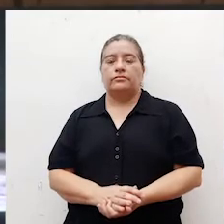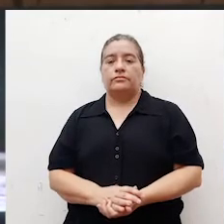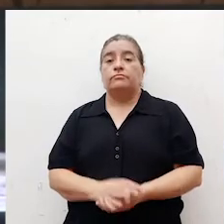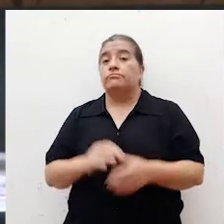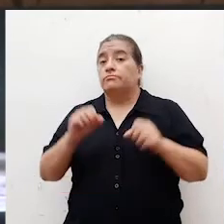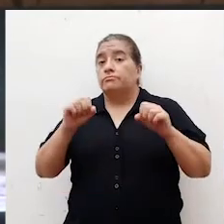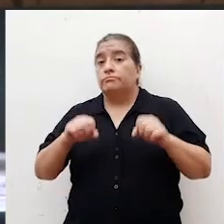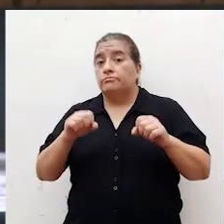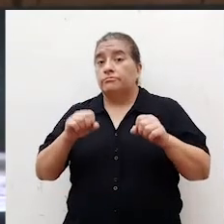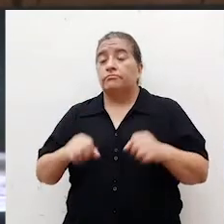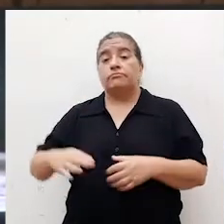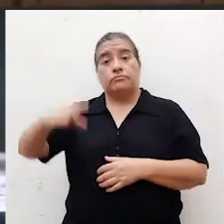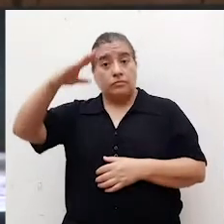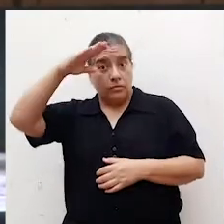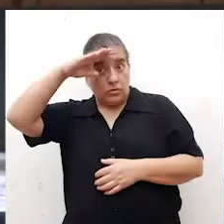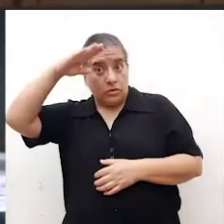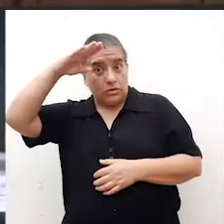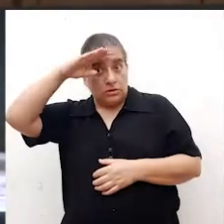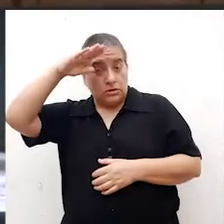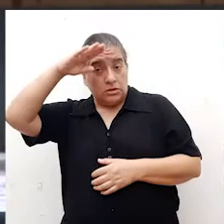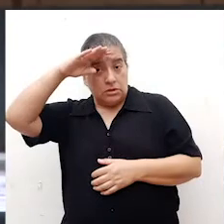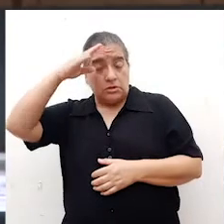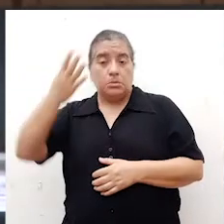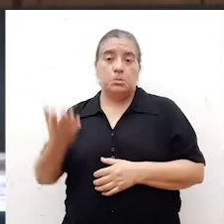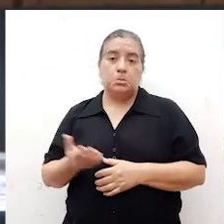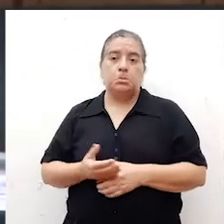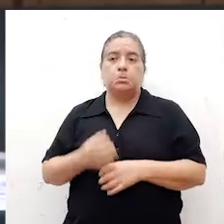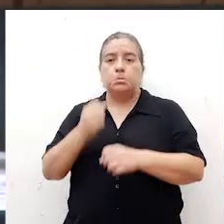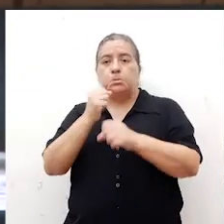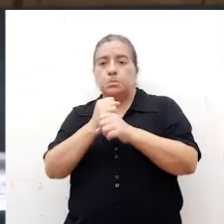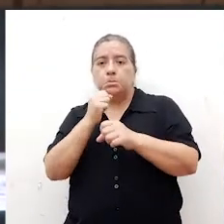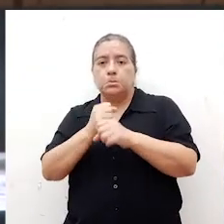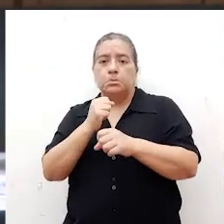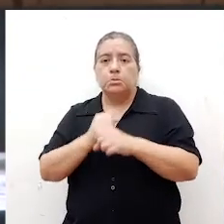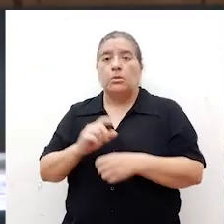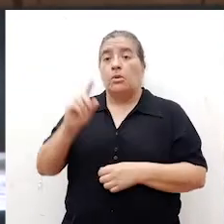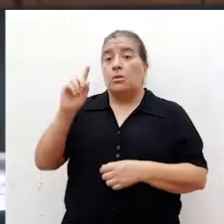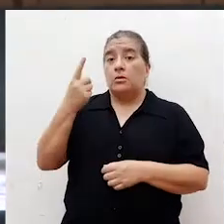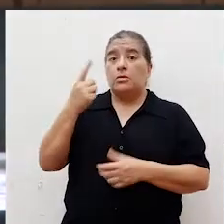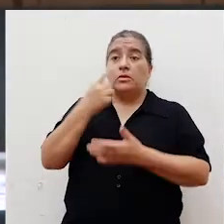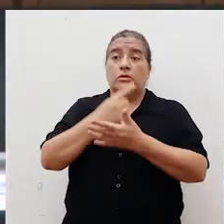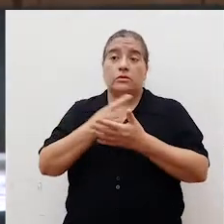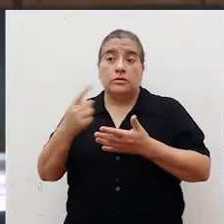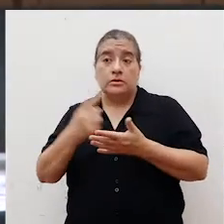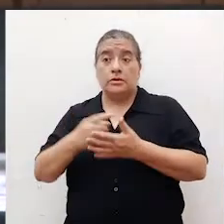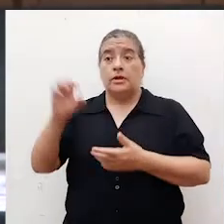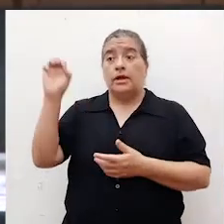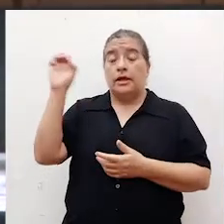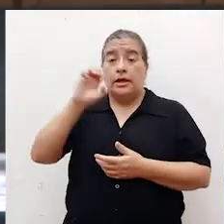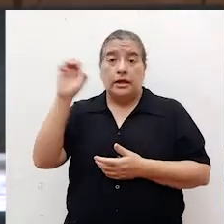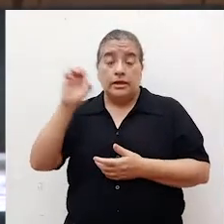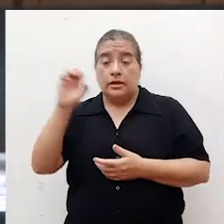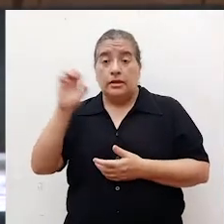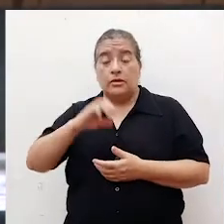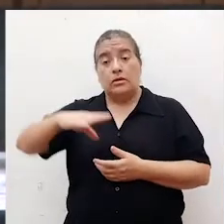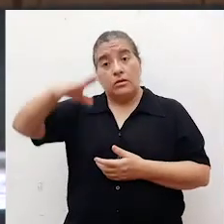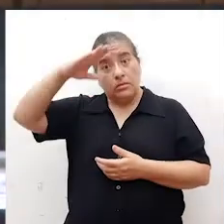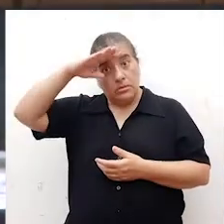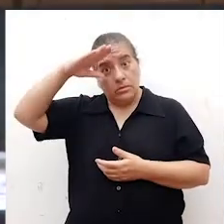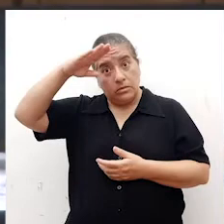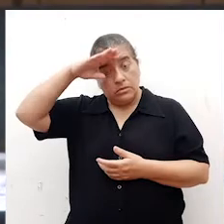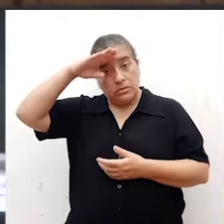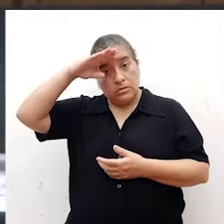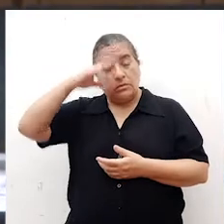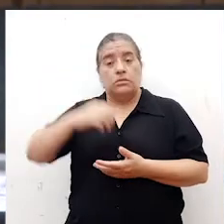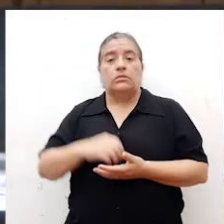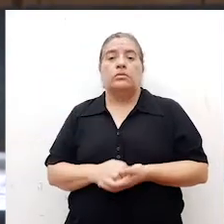buenos días. Karen Santillán de Exitosa, consultarle cuál es la razón por la que la Defensoría está exigiendo al